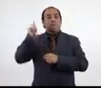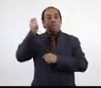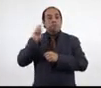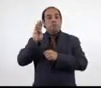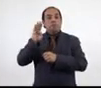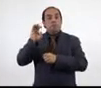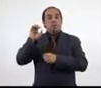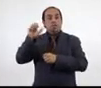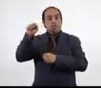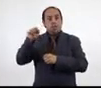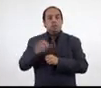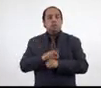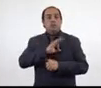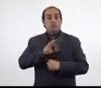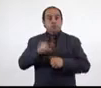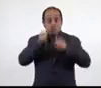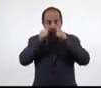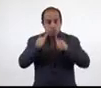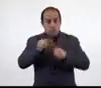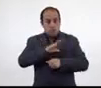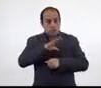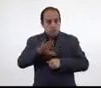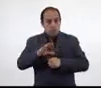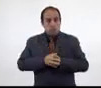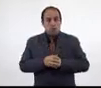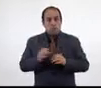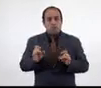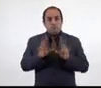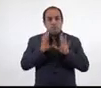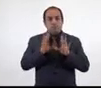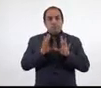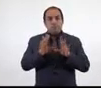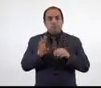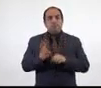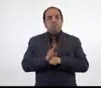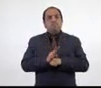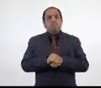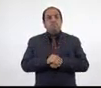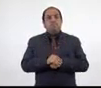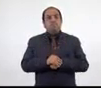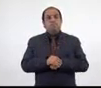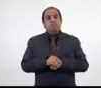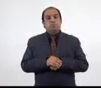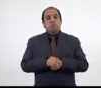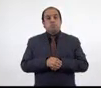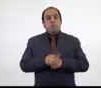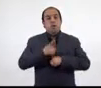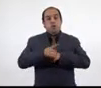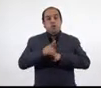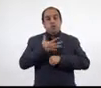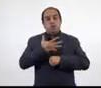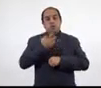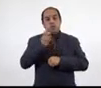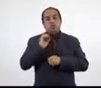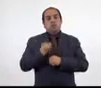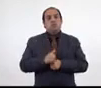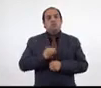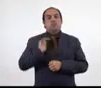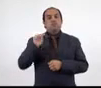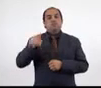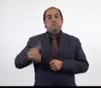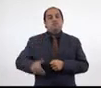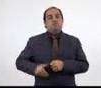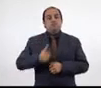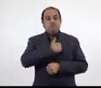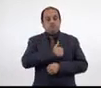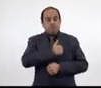podamos atender de manera integral los impactos y las vulnerabilidades generadas con motivo de este sensible hecho. ¿Cuáles son los avances de